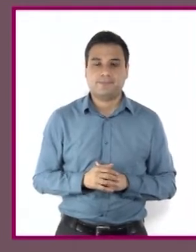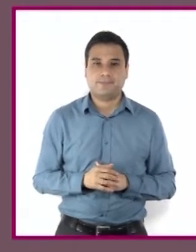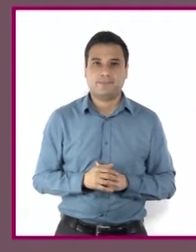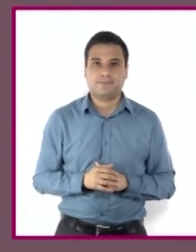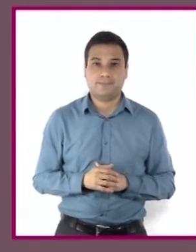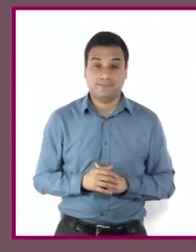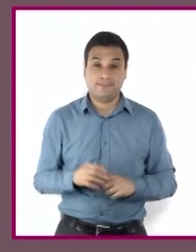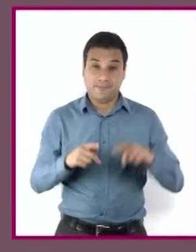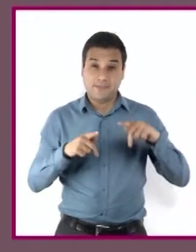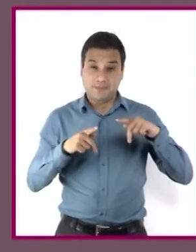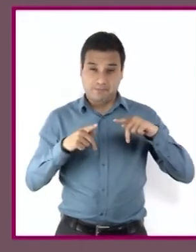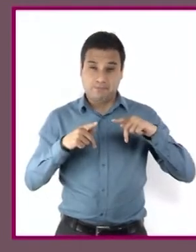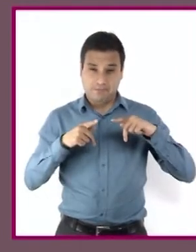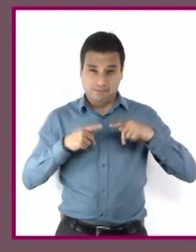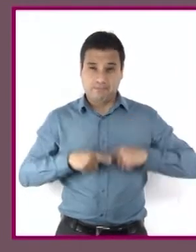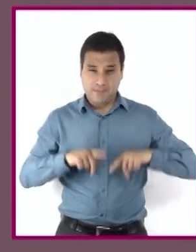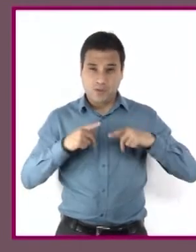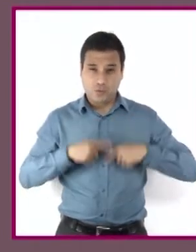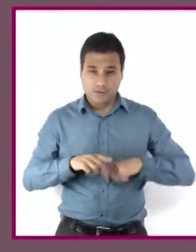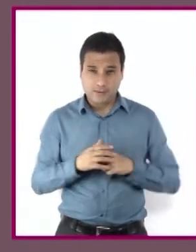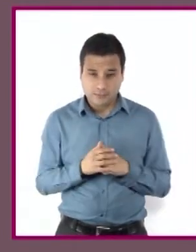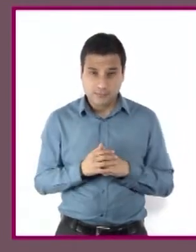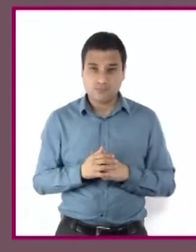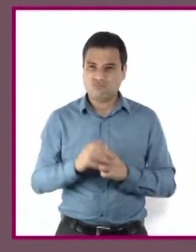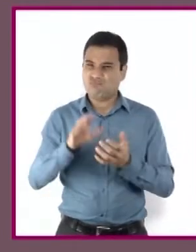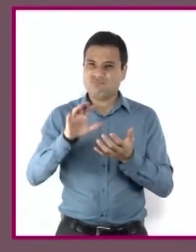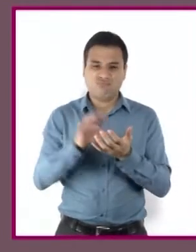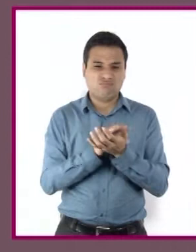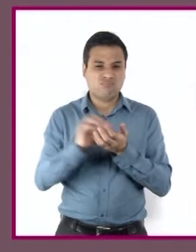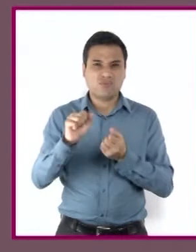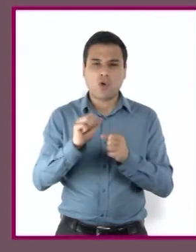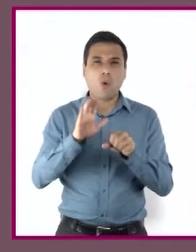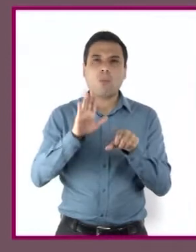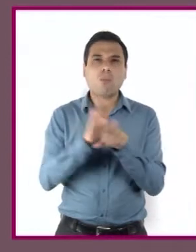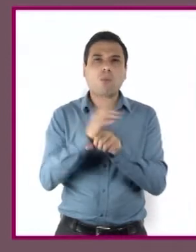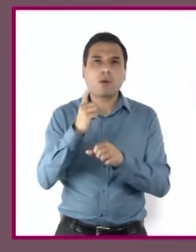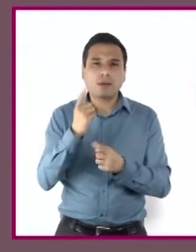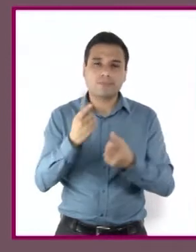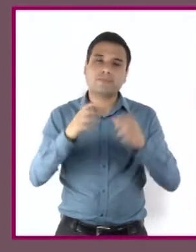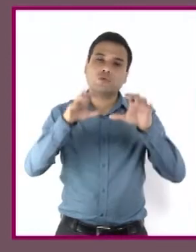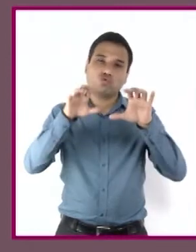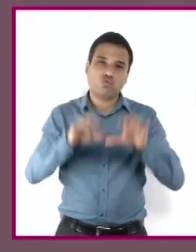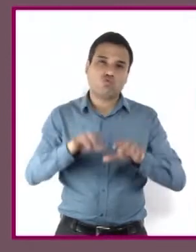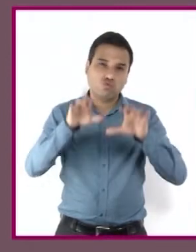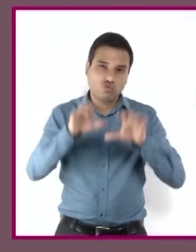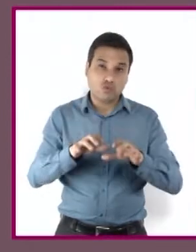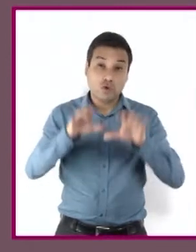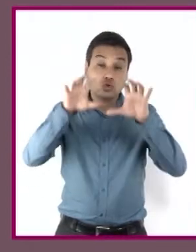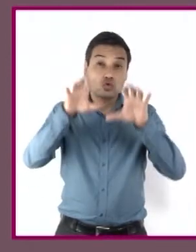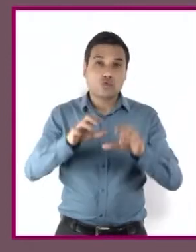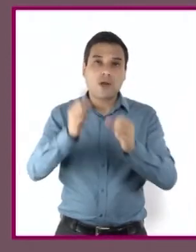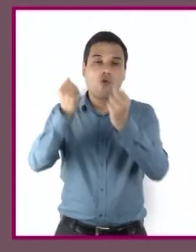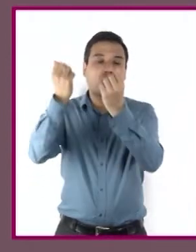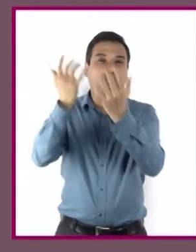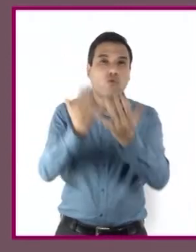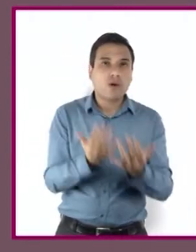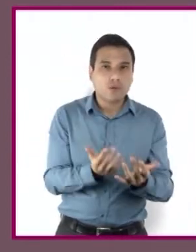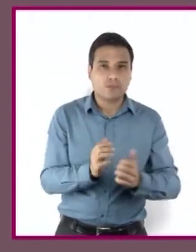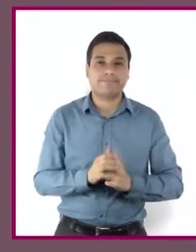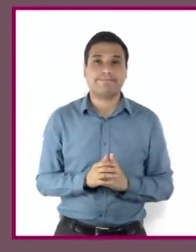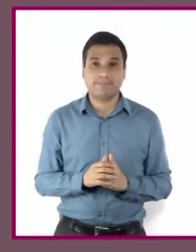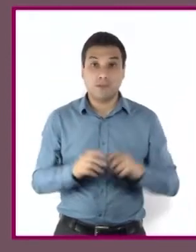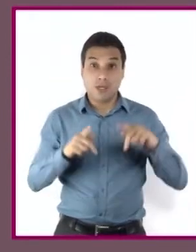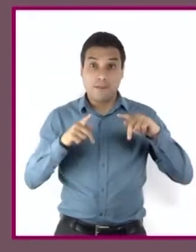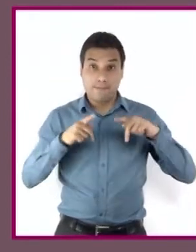La humanidad que vivió en esa era fue destruida precisamente por una lluvia, pero lluvia de fuego. Quienes